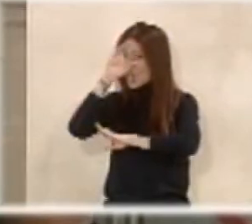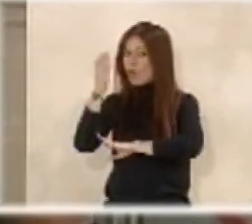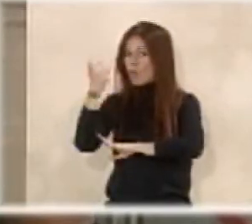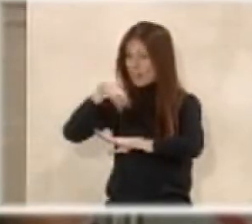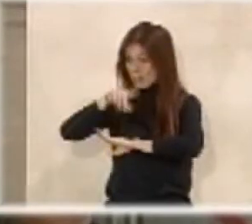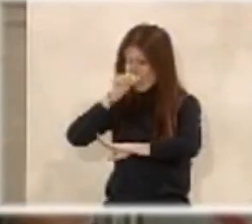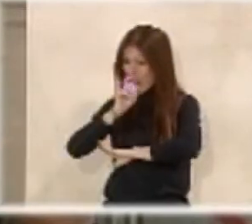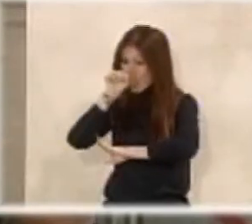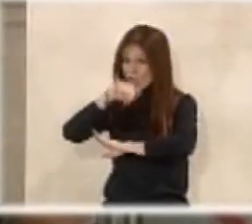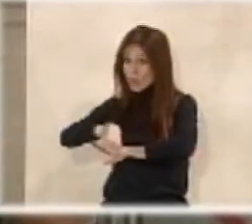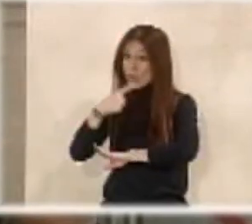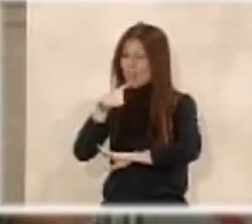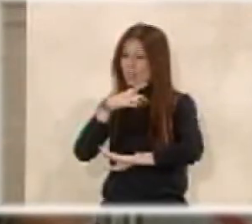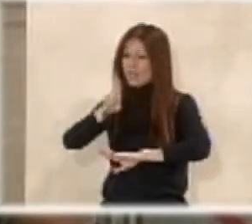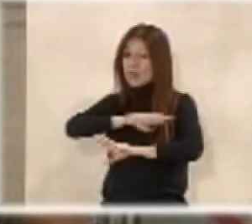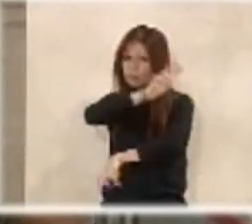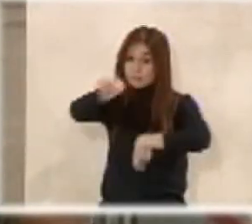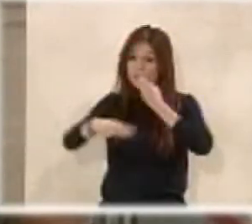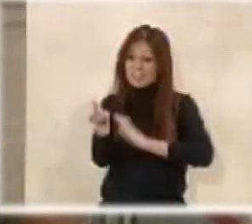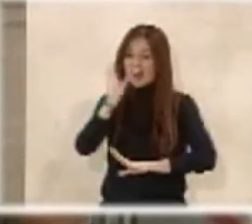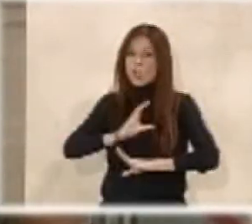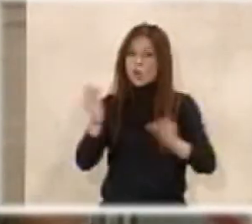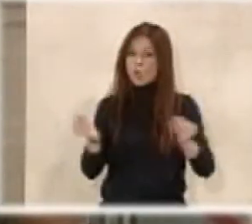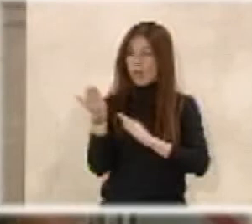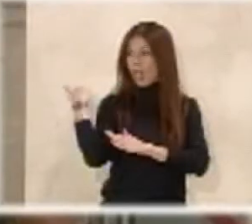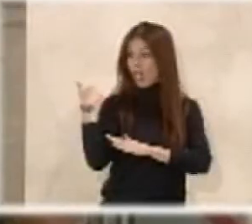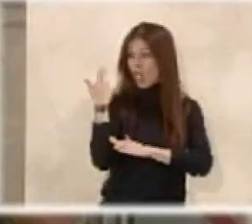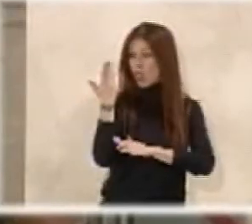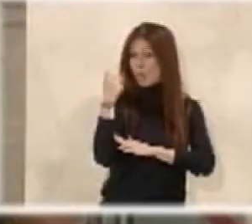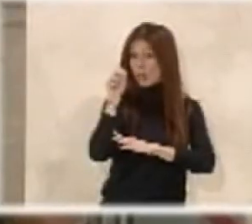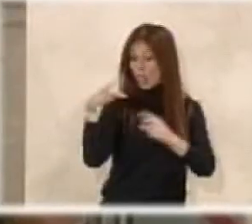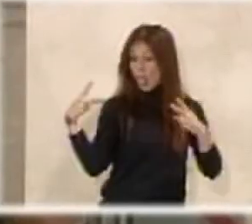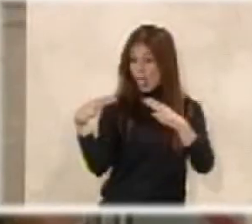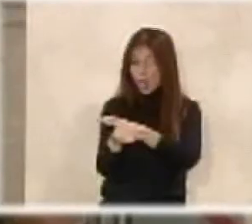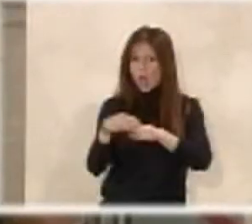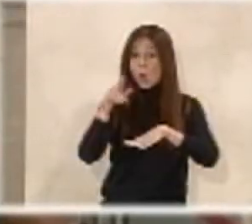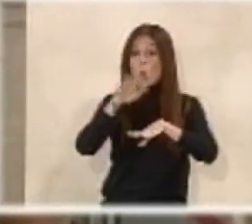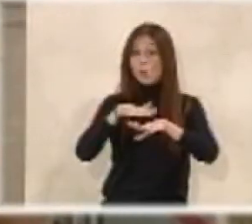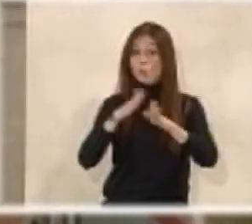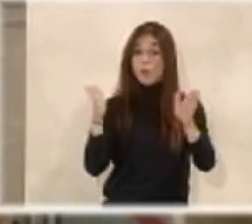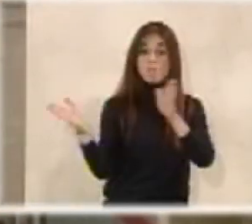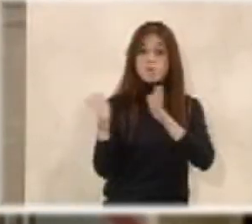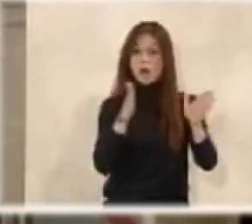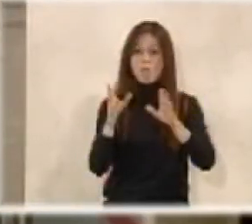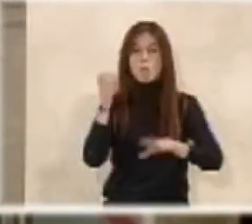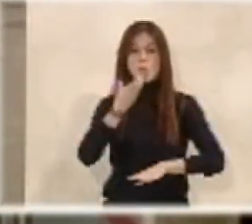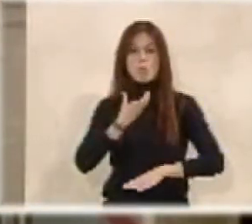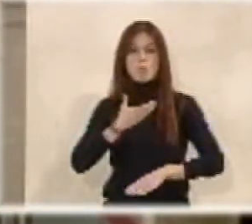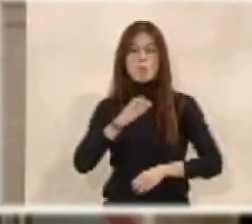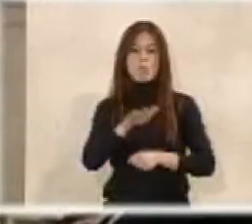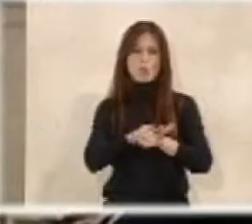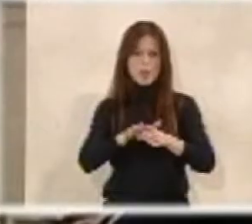2018 recuperaríamos la totalidad de los salarios recortados en 2012 a consecuencia del plan municipal. Muchas gracias.